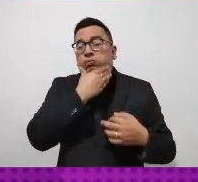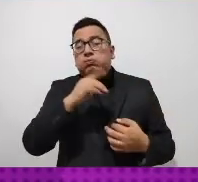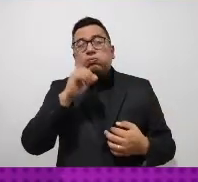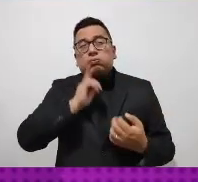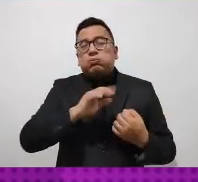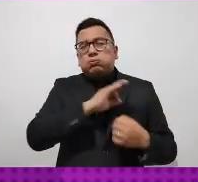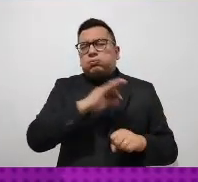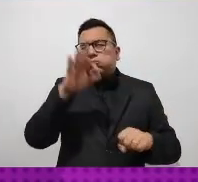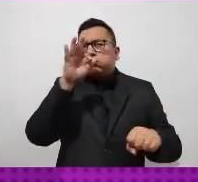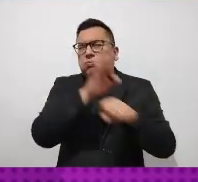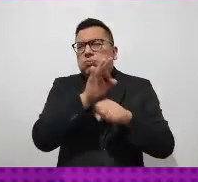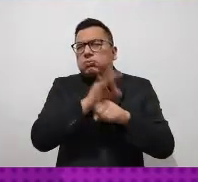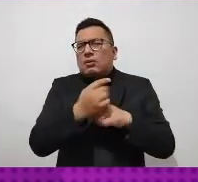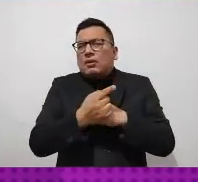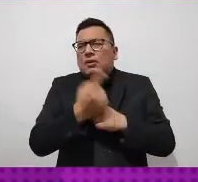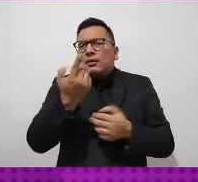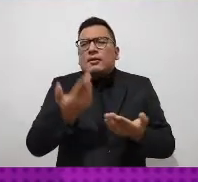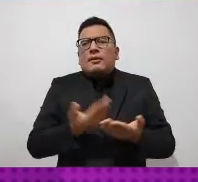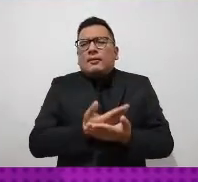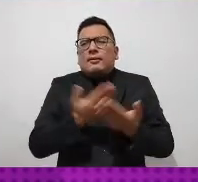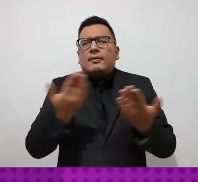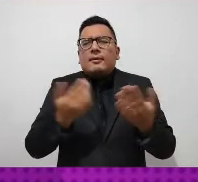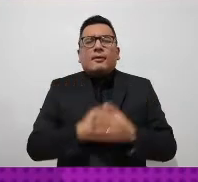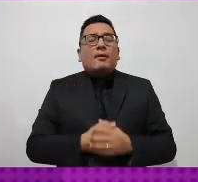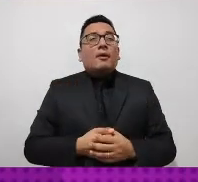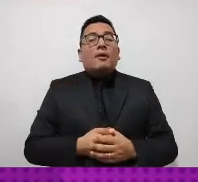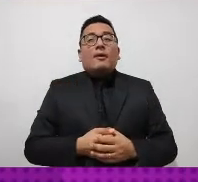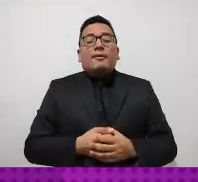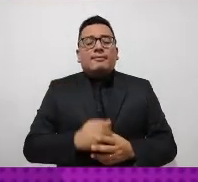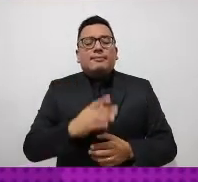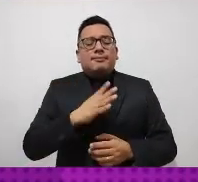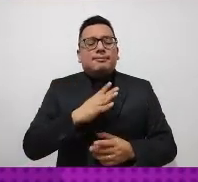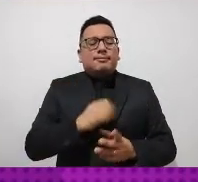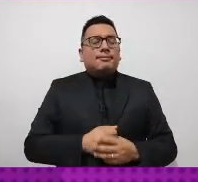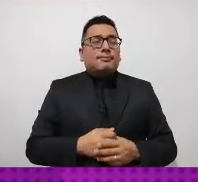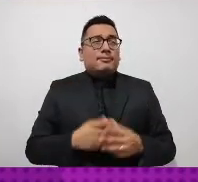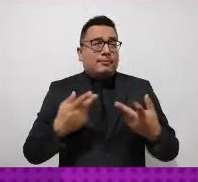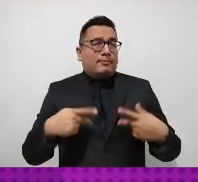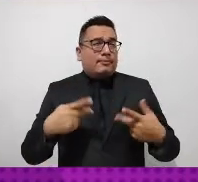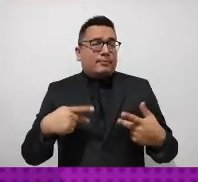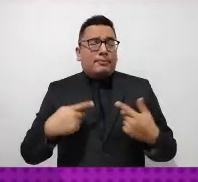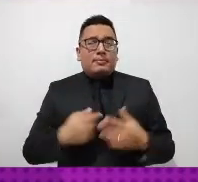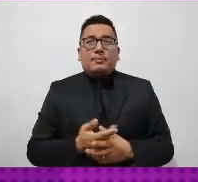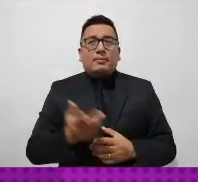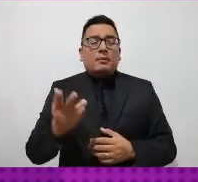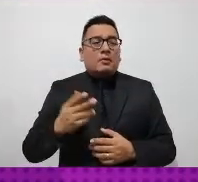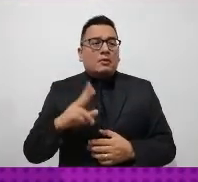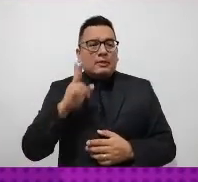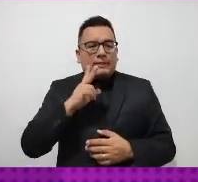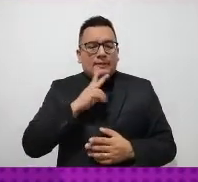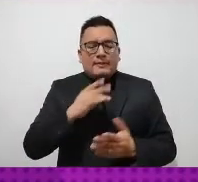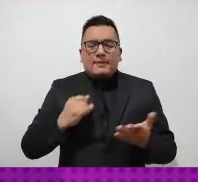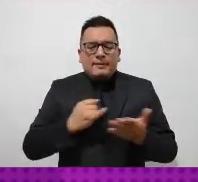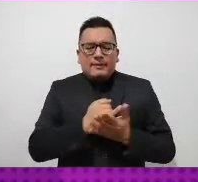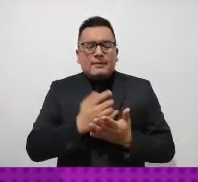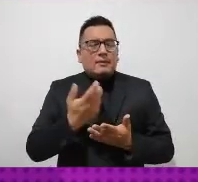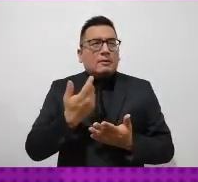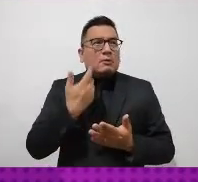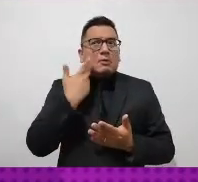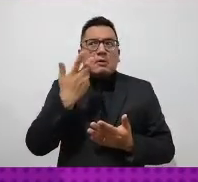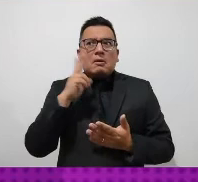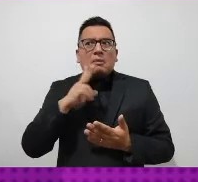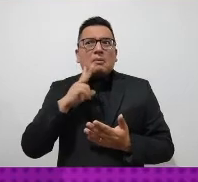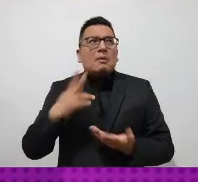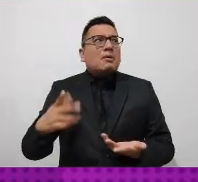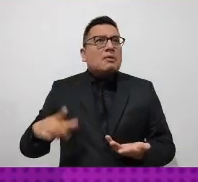y mujeres, porque ya las personas que están tomando las decisiones, las personas que están ejerciendo la función pública, pues